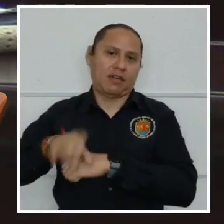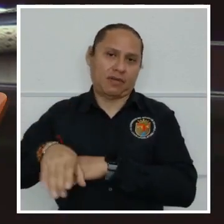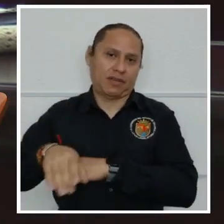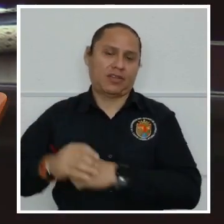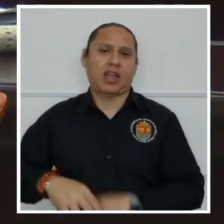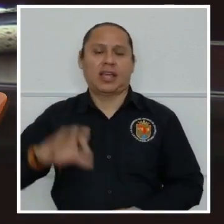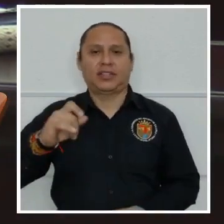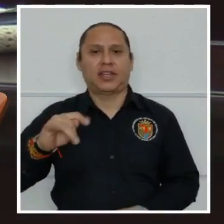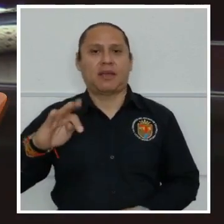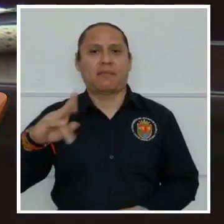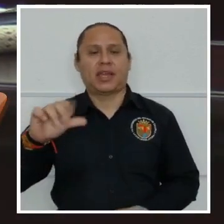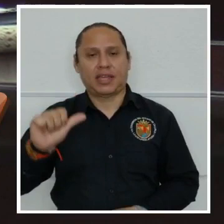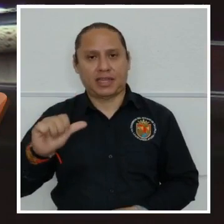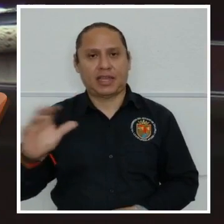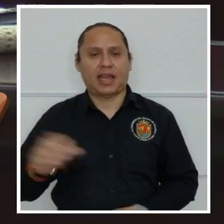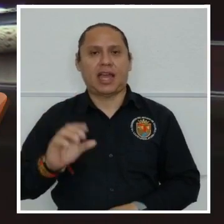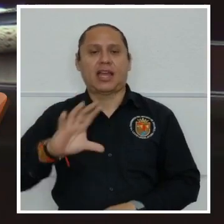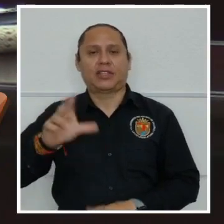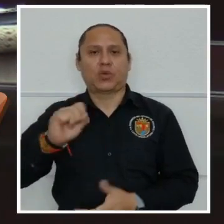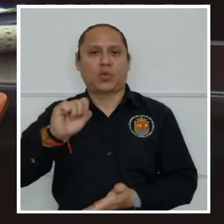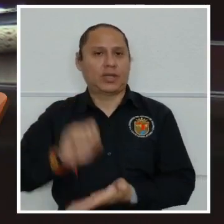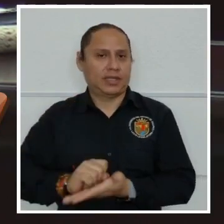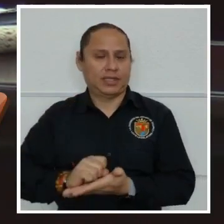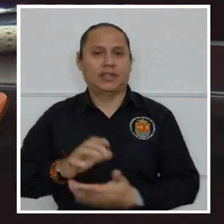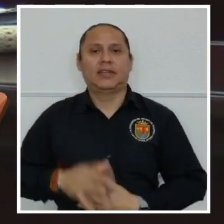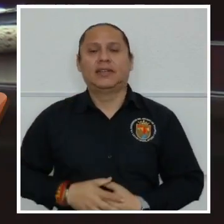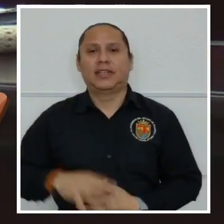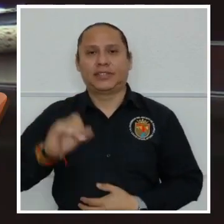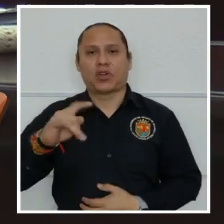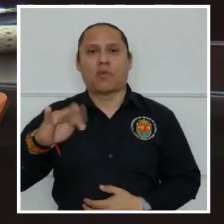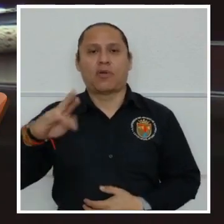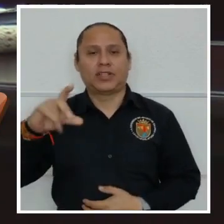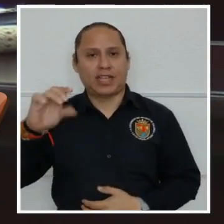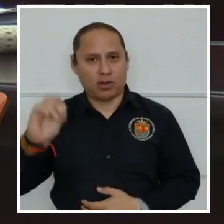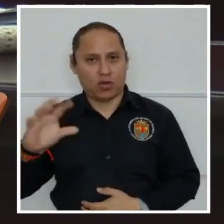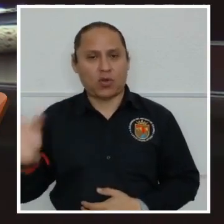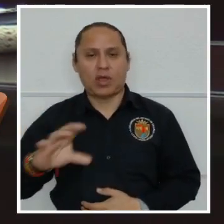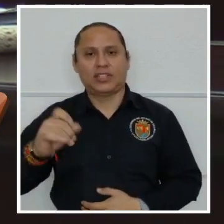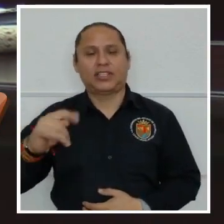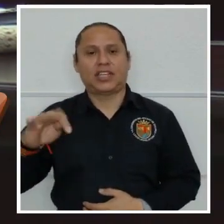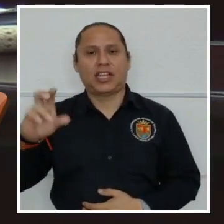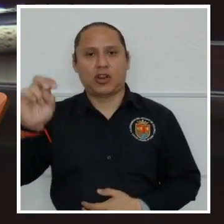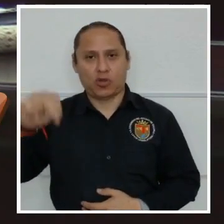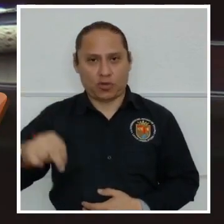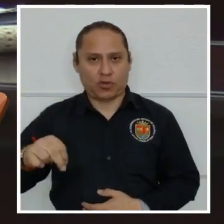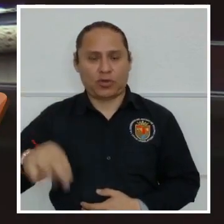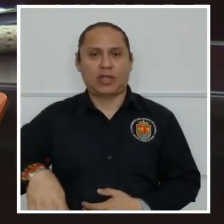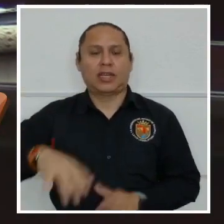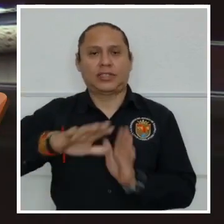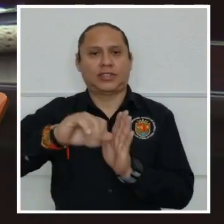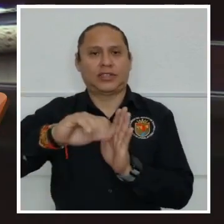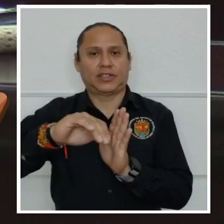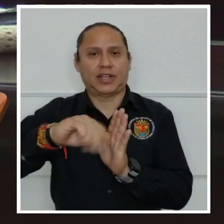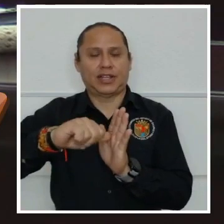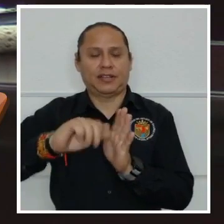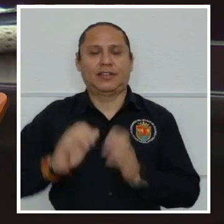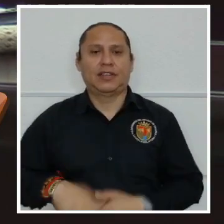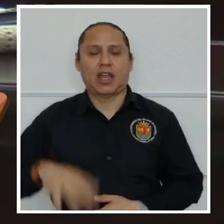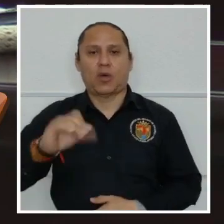Corzo, Chiapilla, Chicoacén, Chicomucelo, Chilón, Cintalapa de